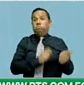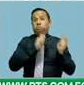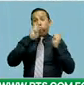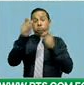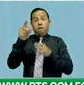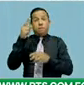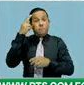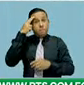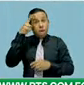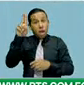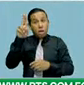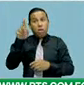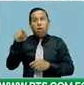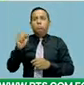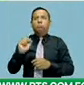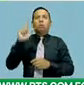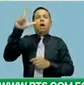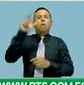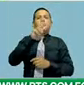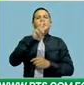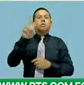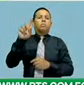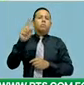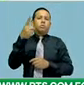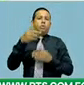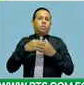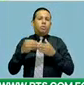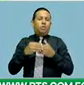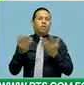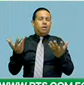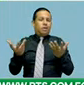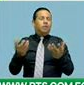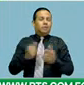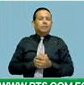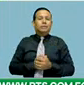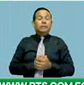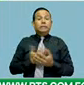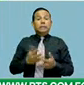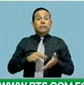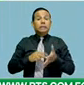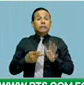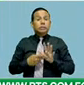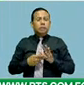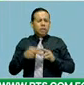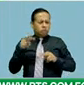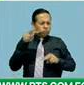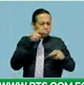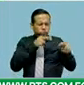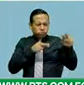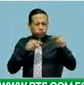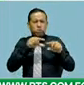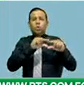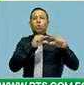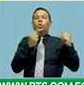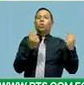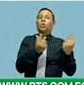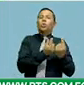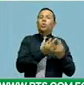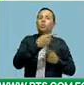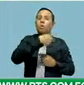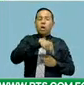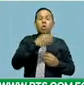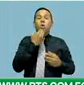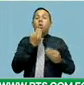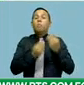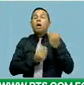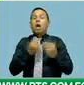los $22 millones. Evidenció una estructura delictiva dedicada al envío de droga mediante vía